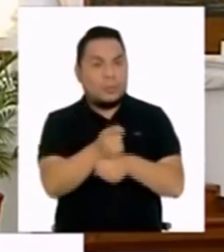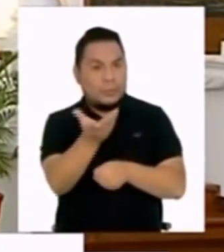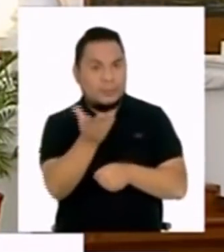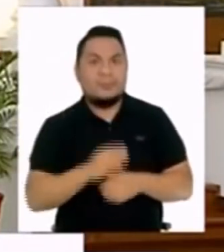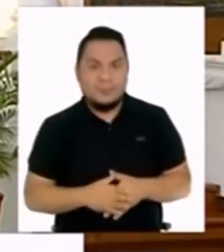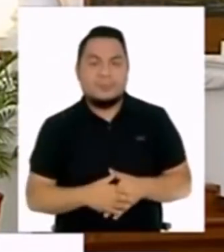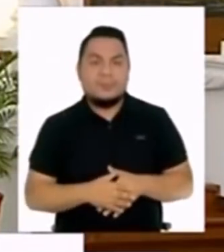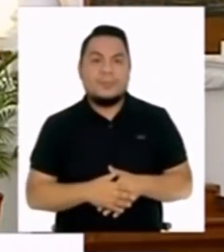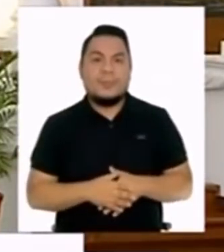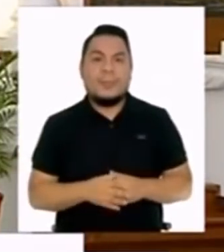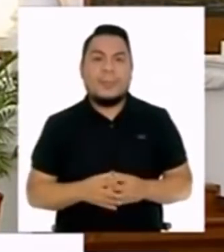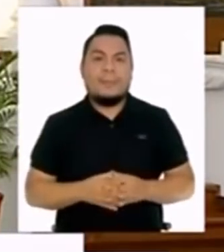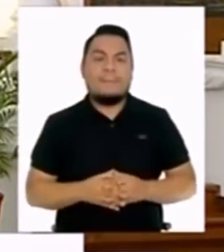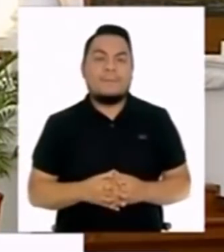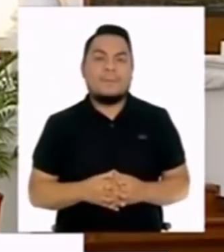lo demandan.